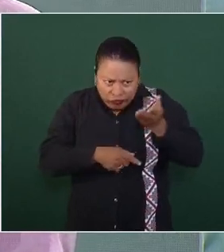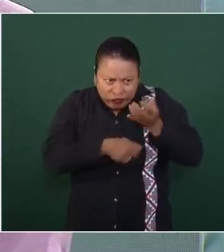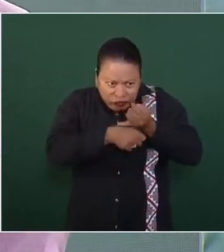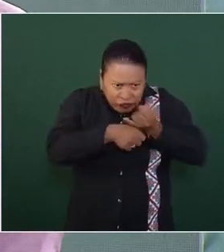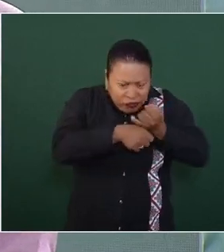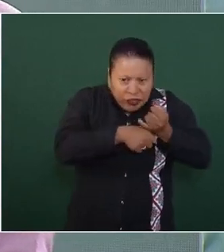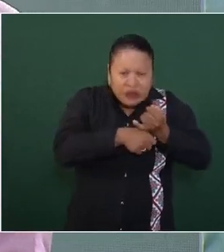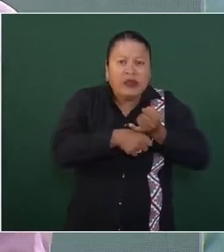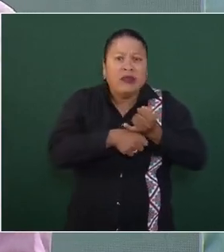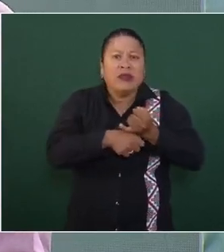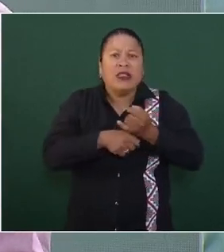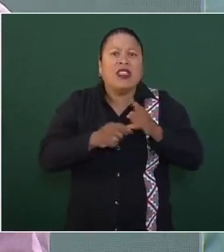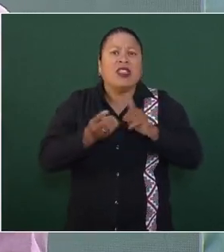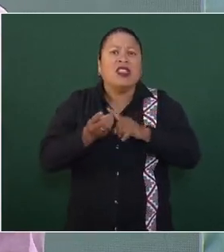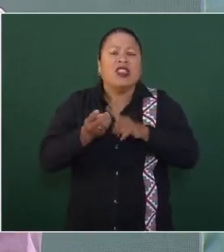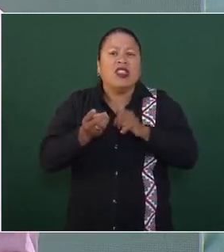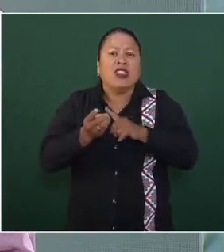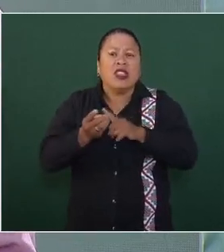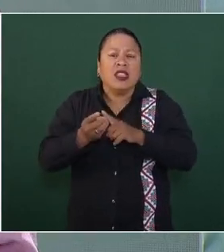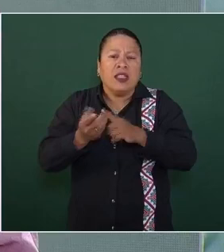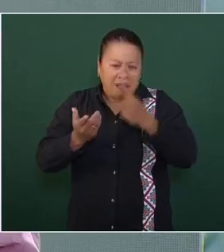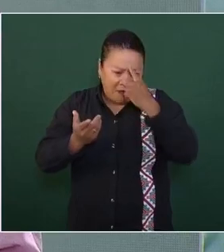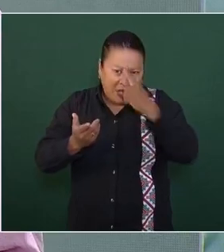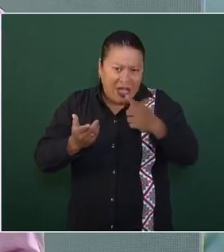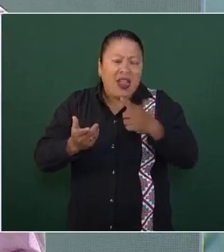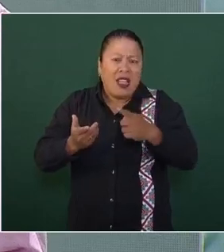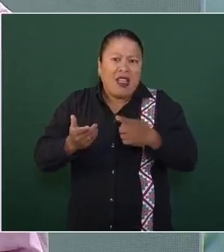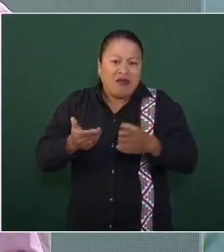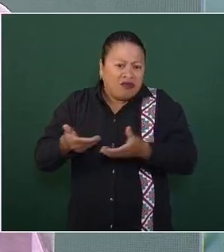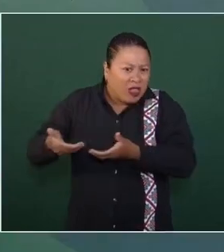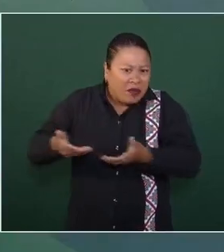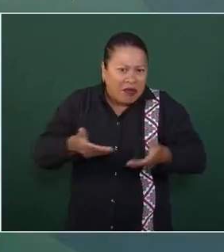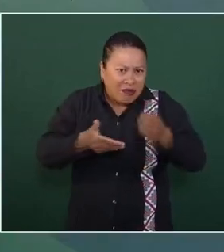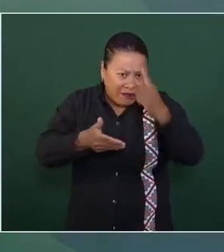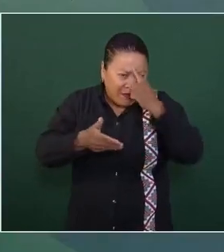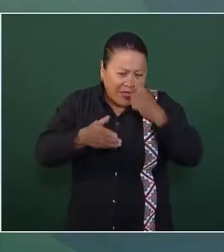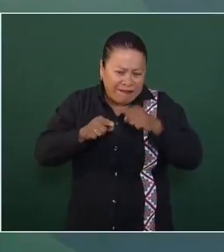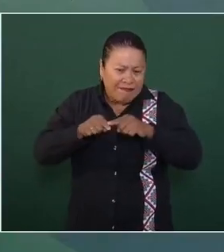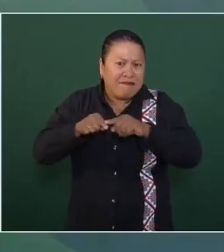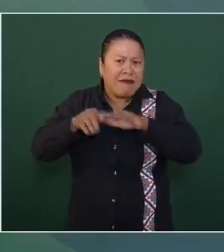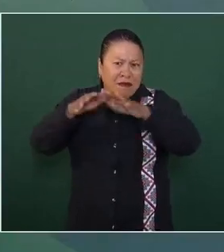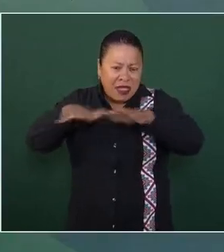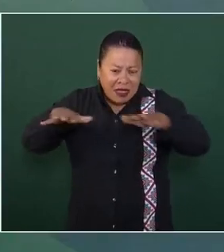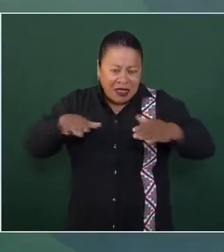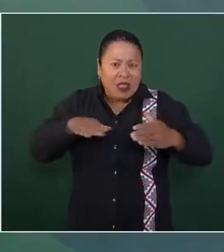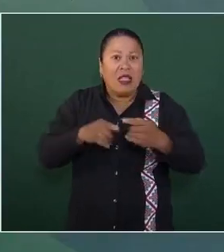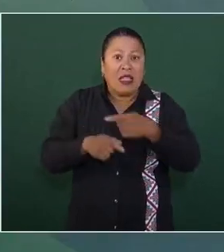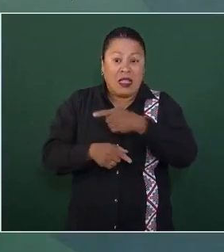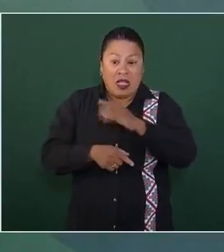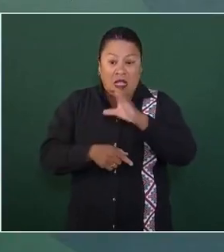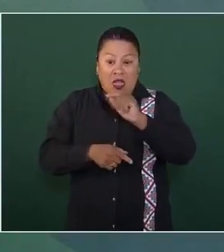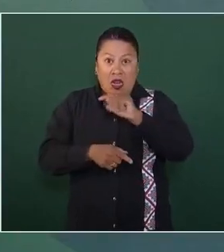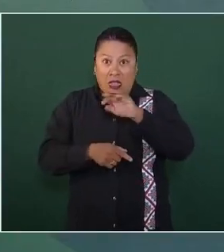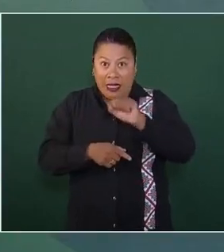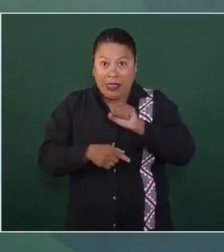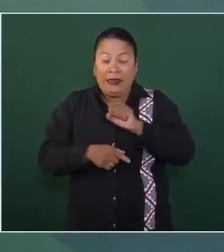una vía para unir los océanos y Cortés estuvo